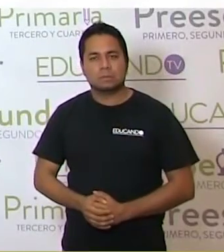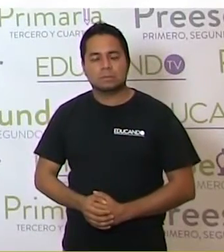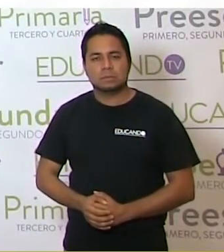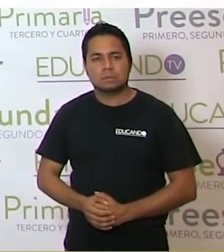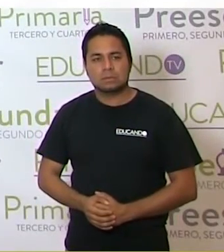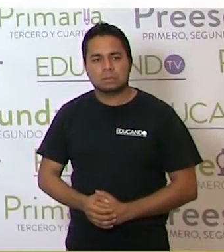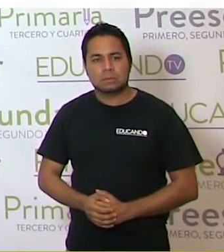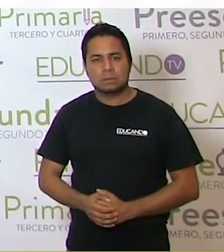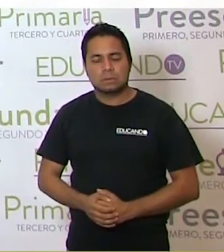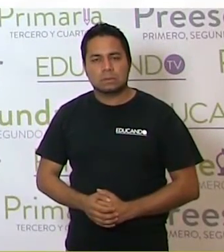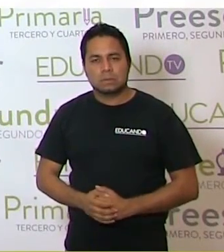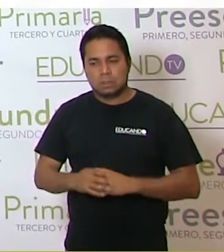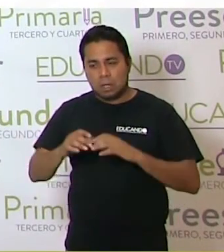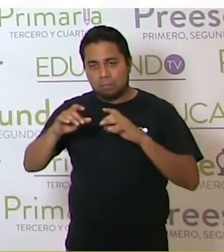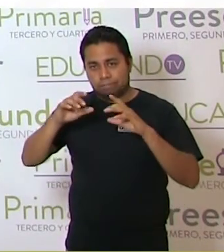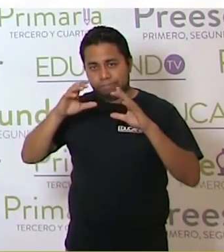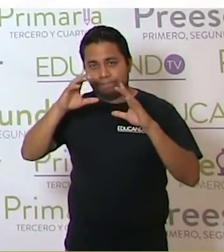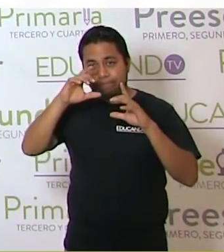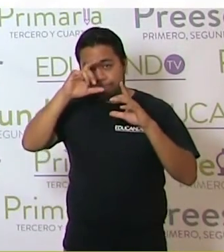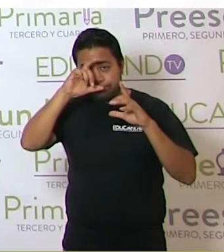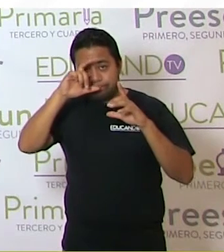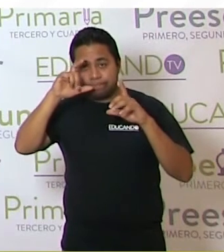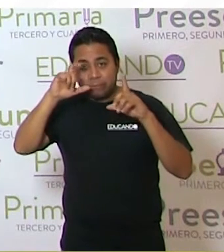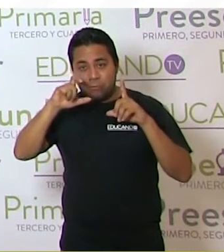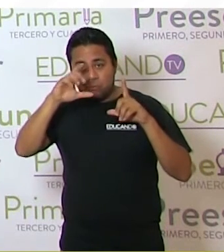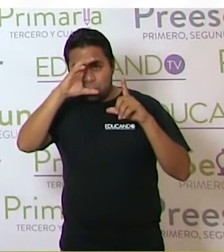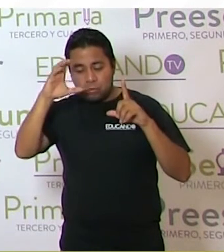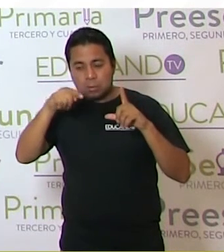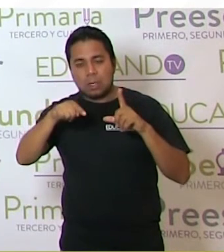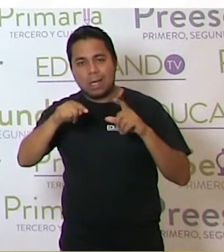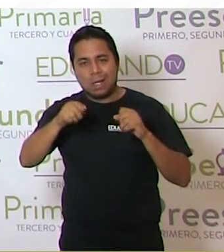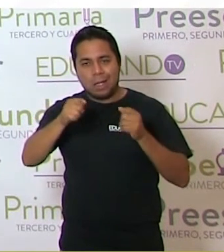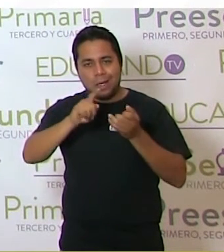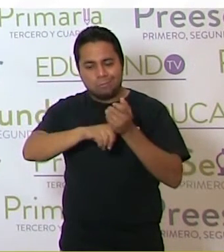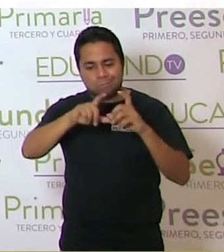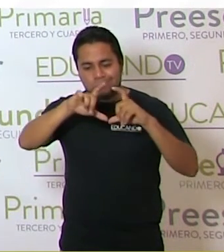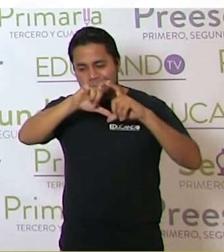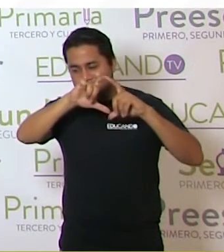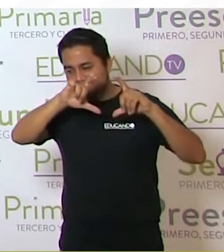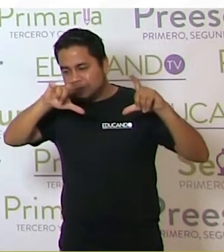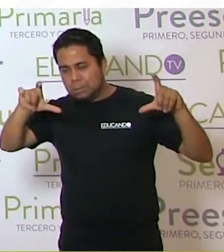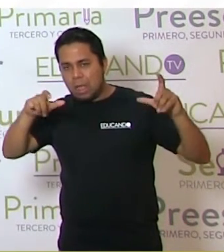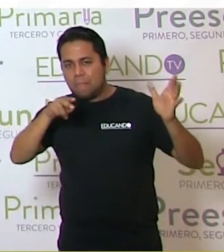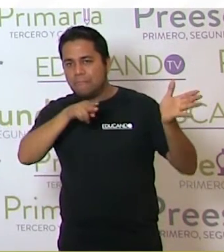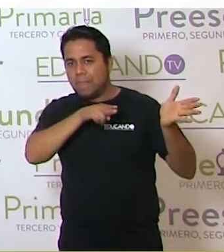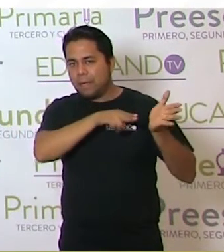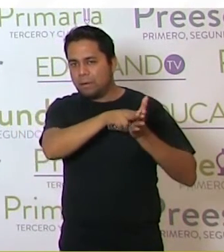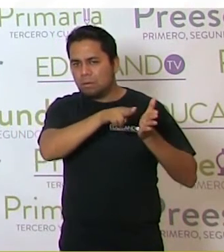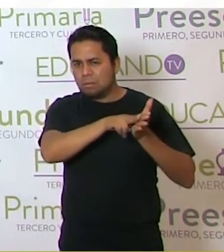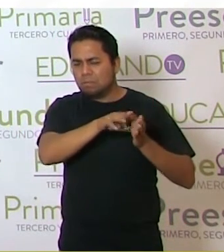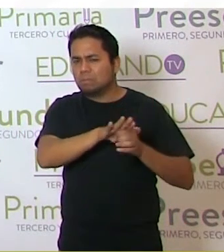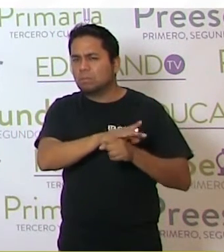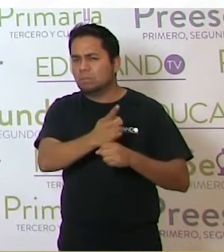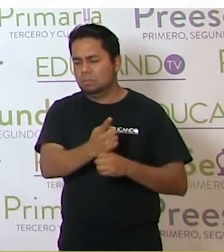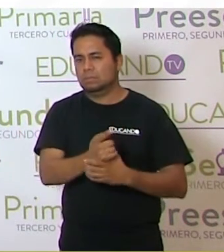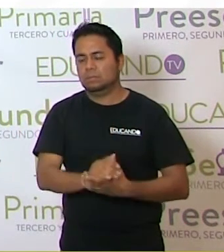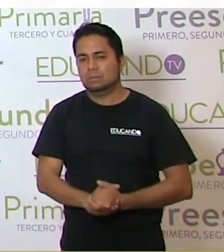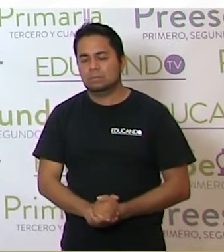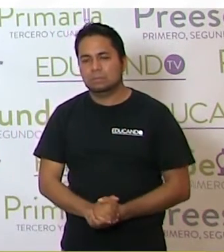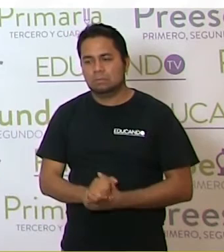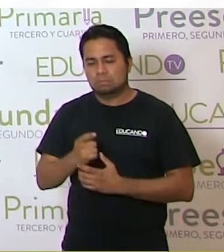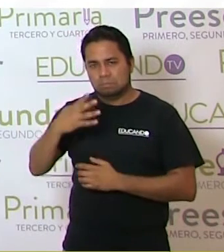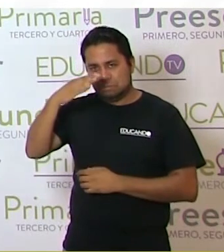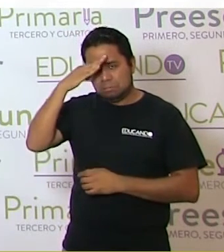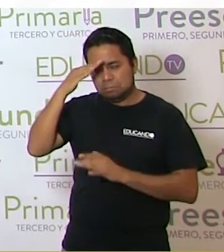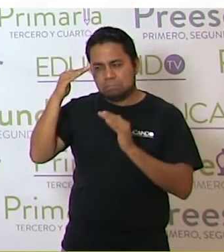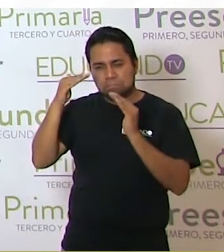en la siguiente imagen estamos observando que todo el párrafo está subrayado de negro porque piensan en